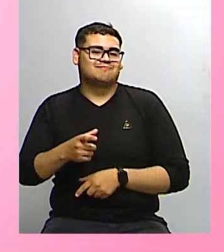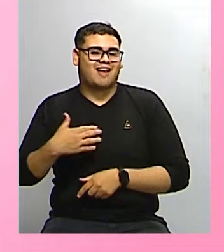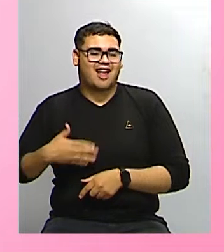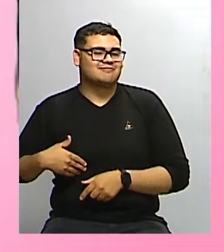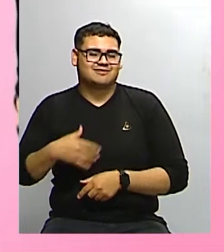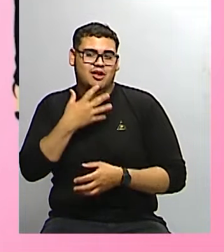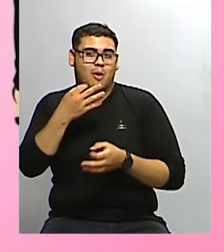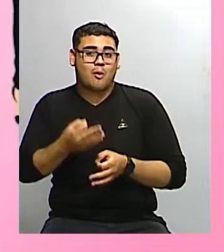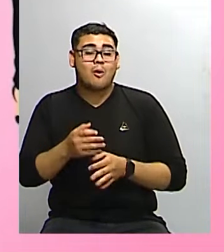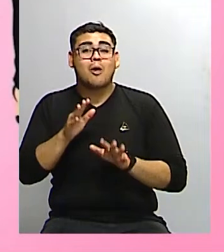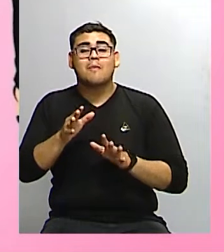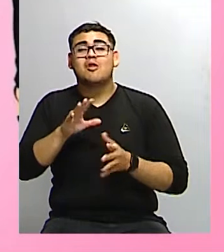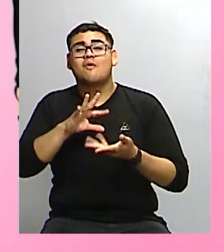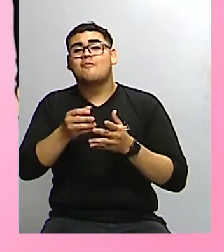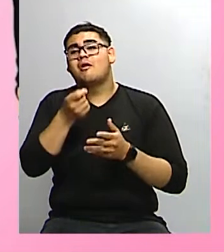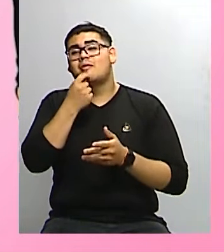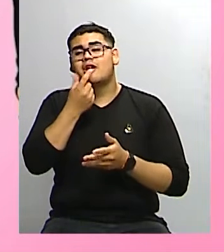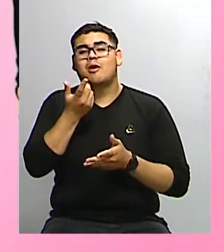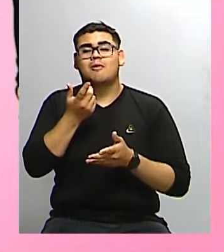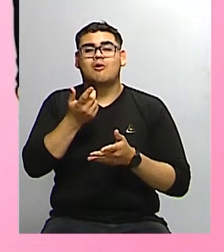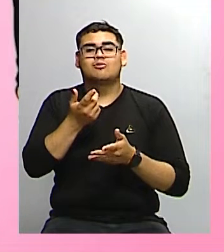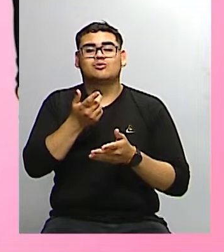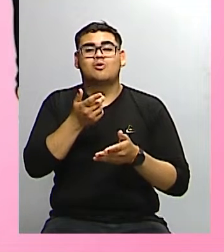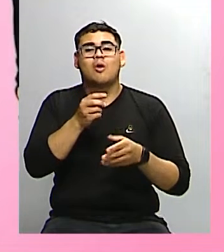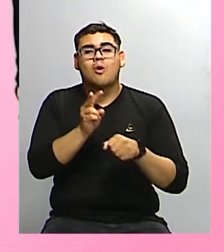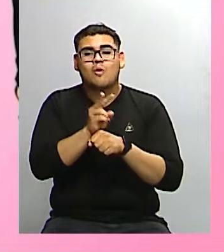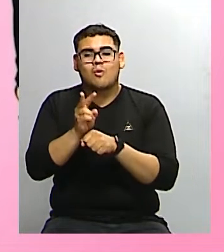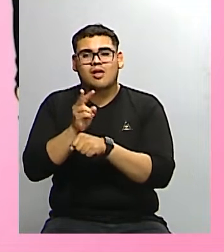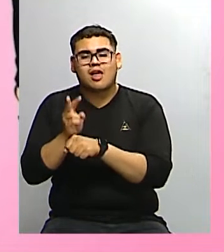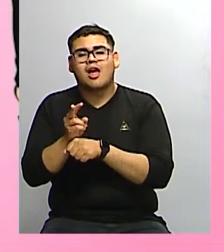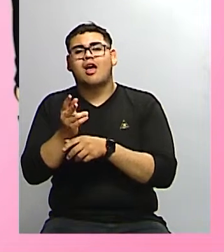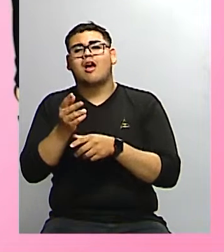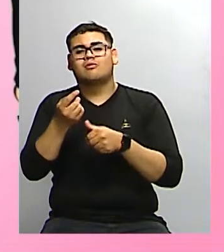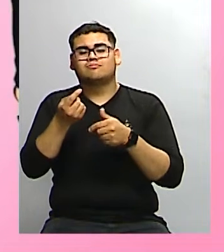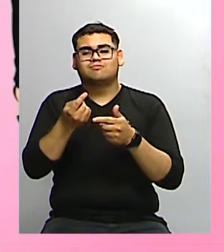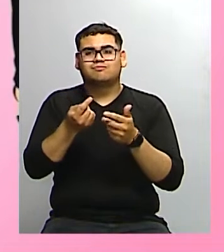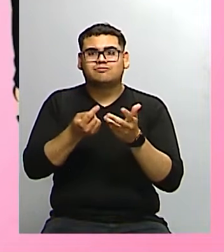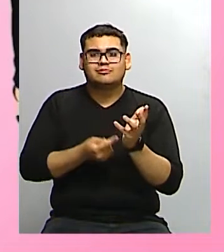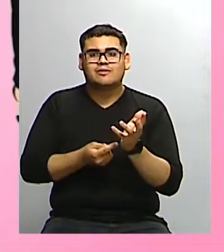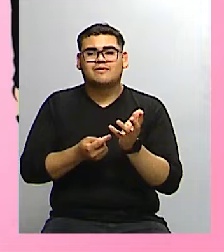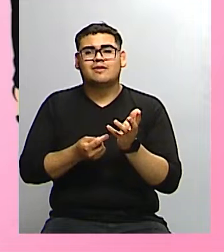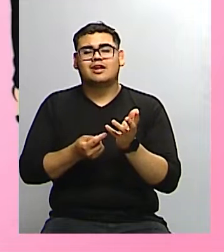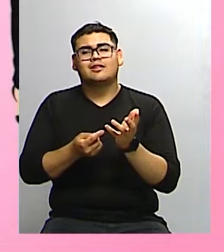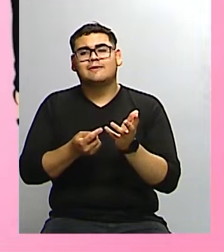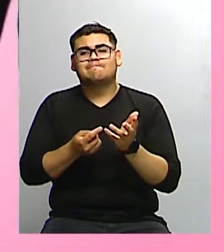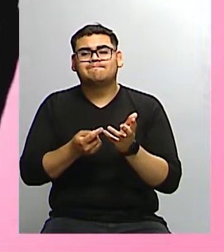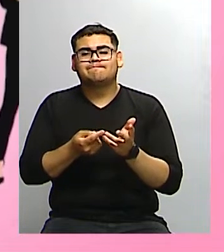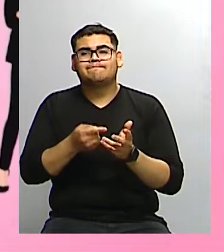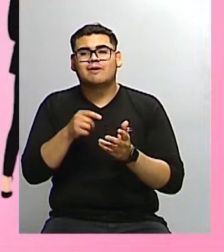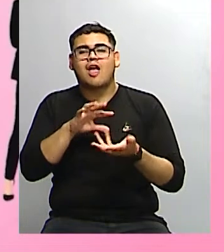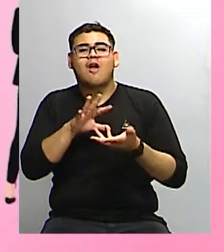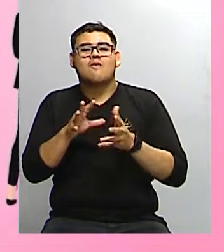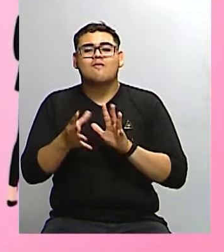los cuidados paliativos, que la verdad que ahora es algo que se transita con mucha